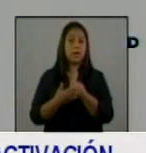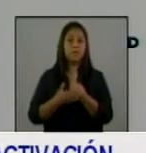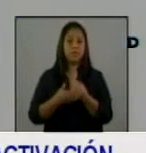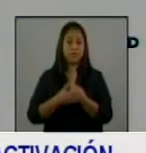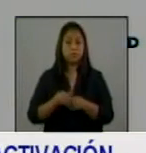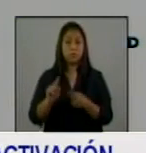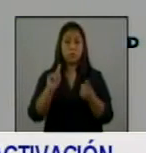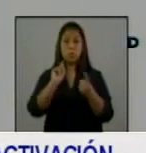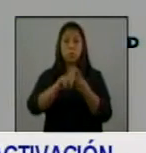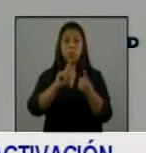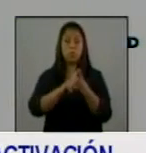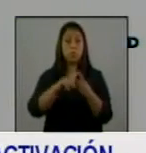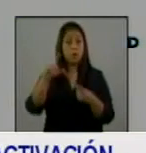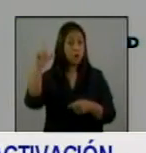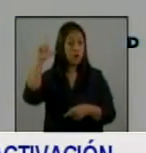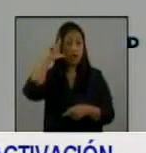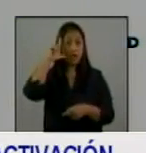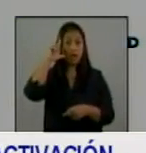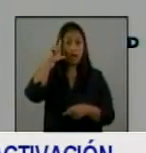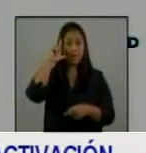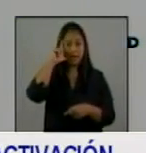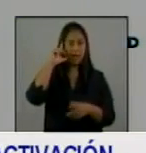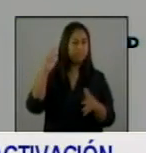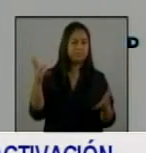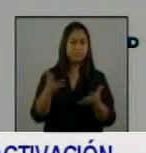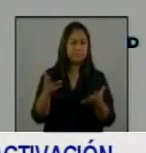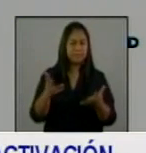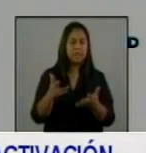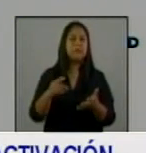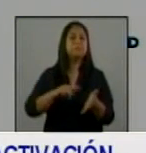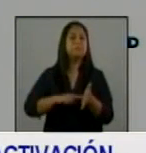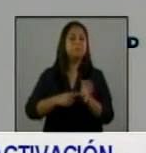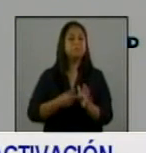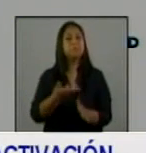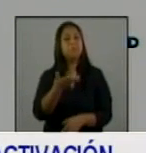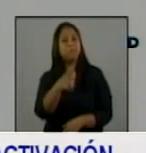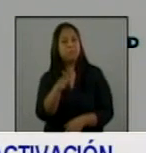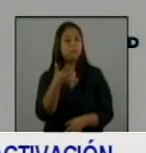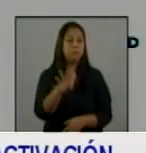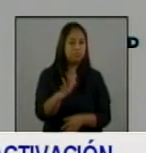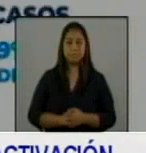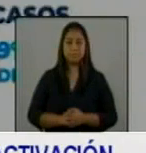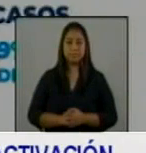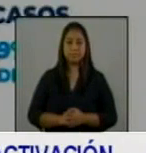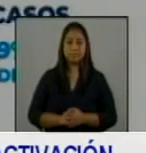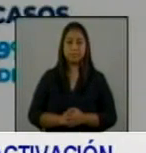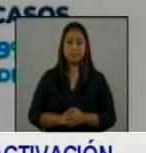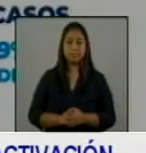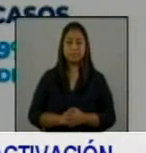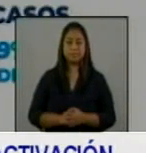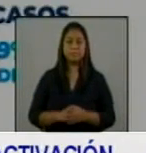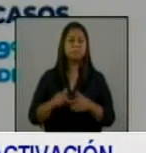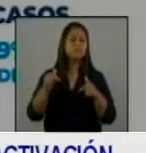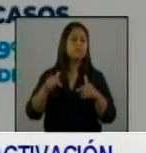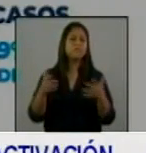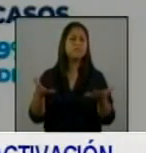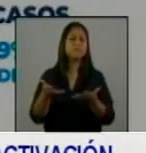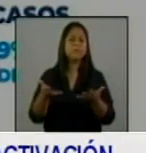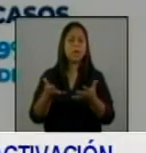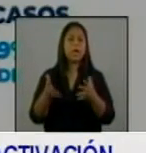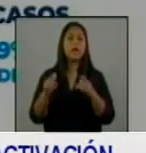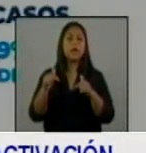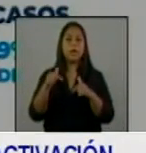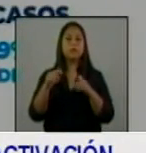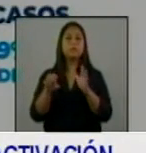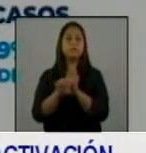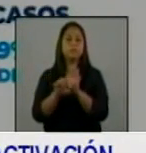estamos acostumbrándonos en estos días. No es tan claro, ¿eh? No es tan claro, ¿sabes? Porque aunque mantiene los números más actualizados, por